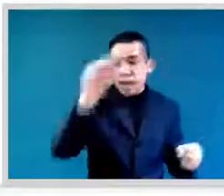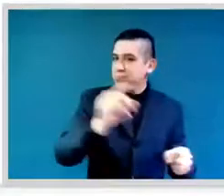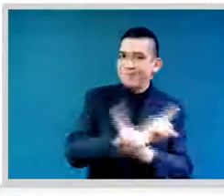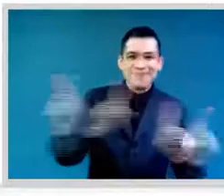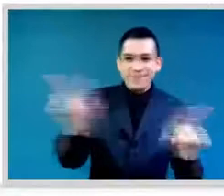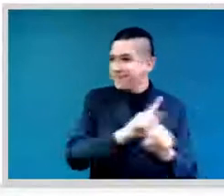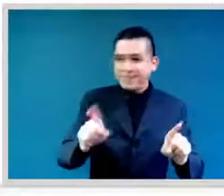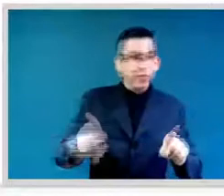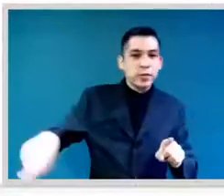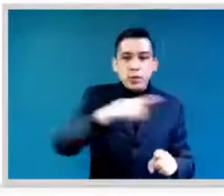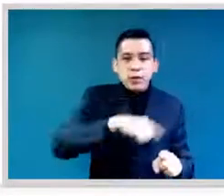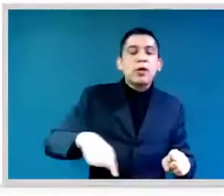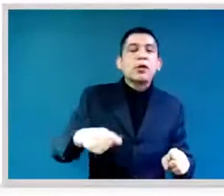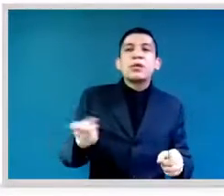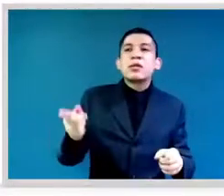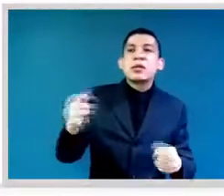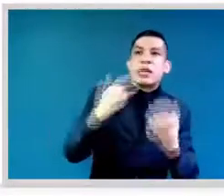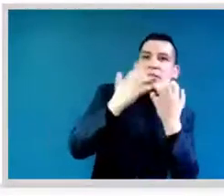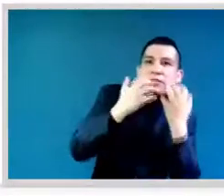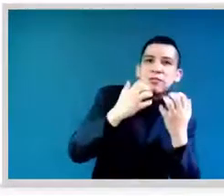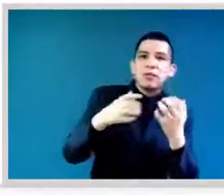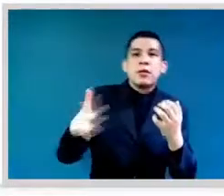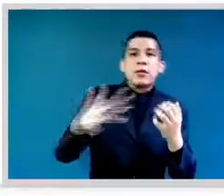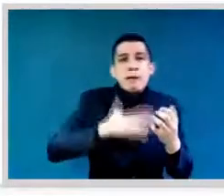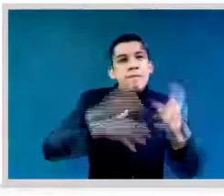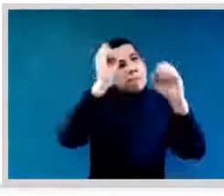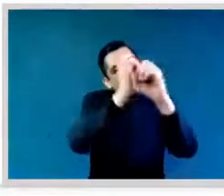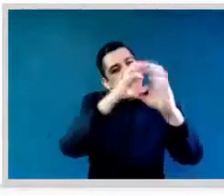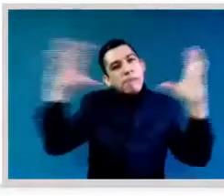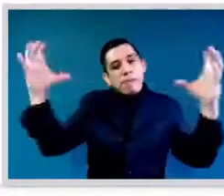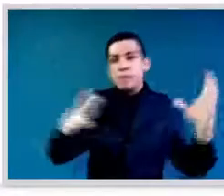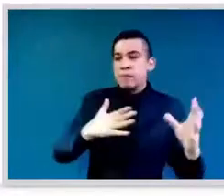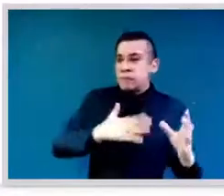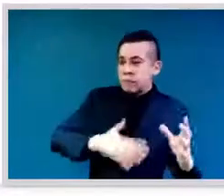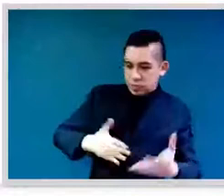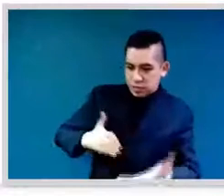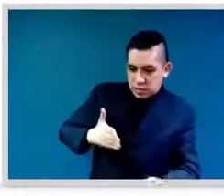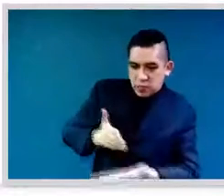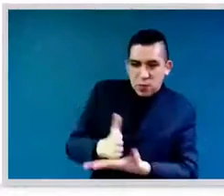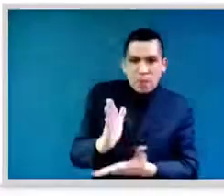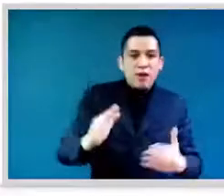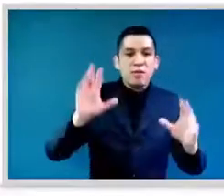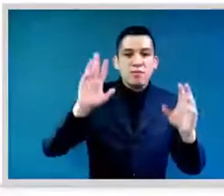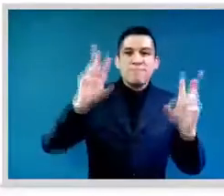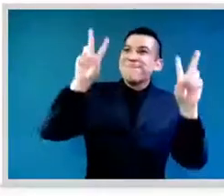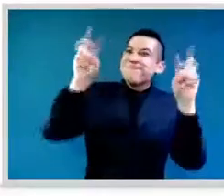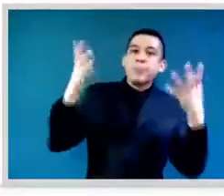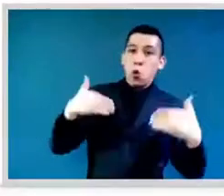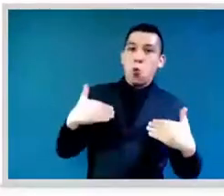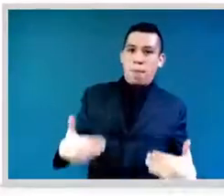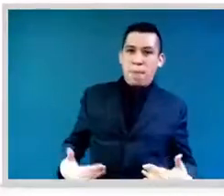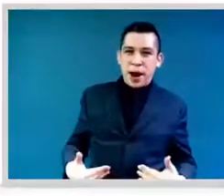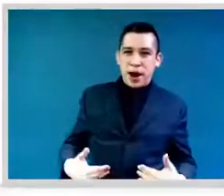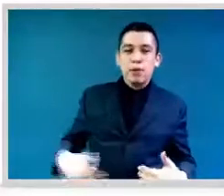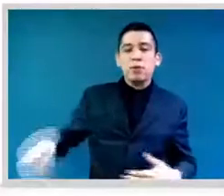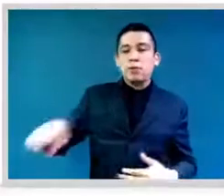los modelos de derechos humanos que también son nuestros derechos y por tanto creo que en ese sentido no debemos de dar muchas vueltas